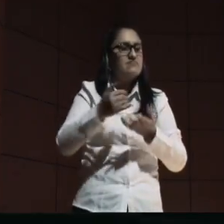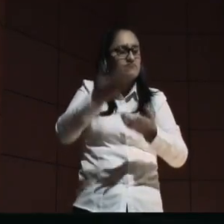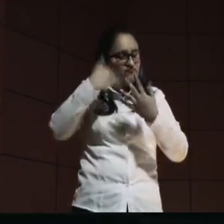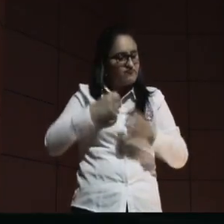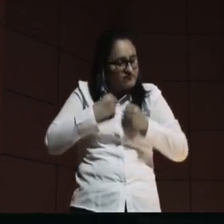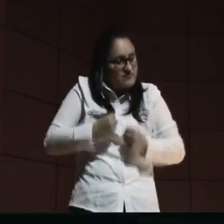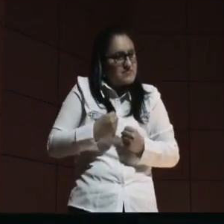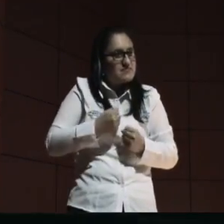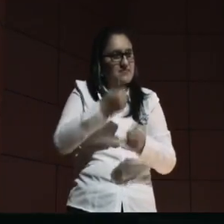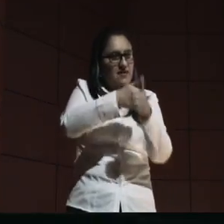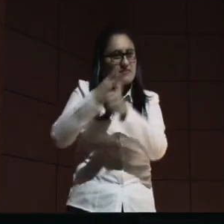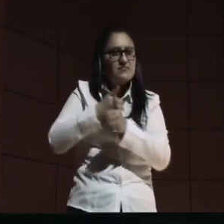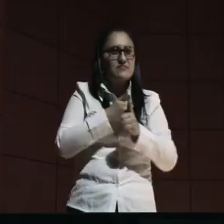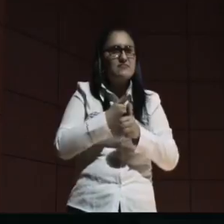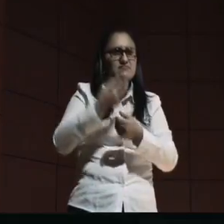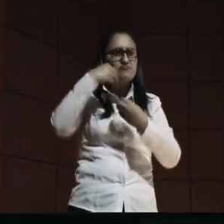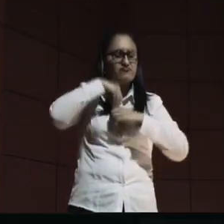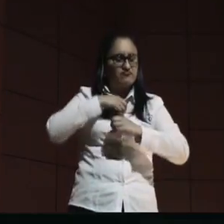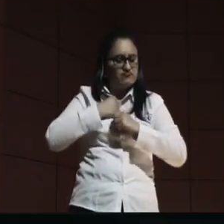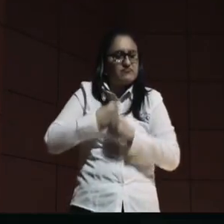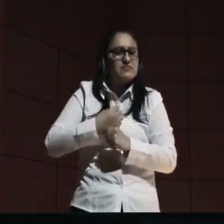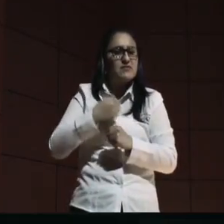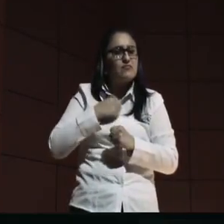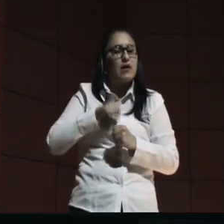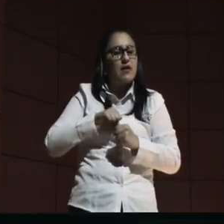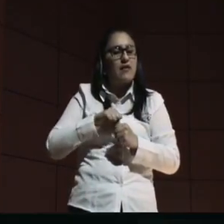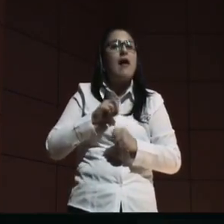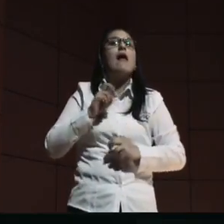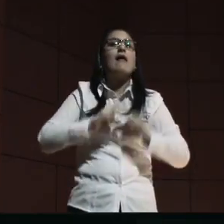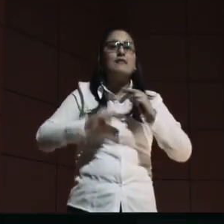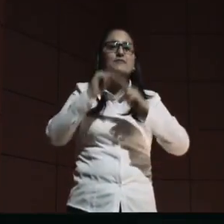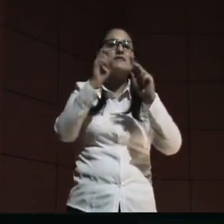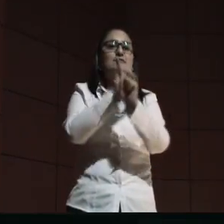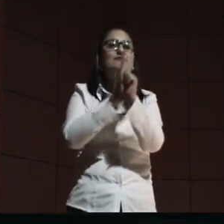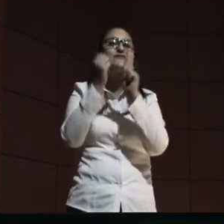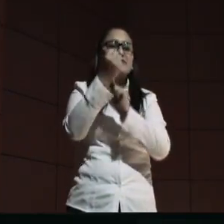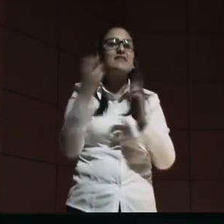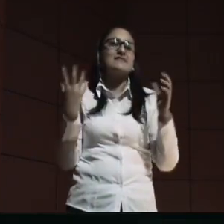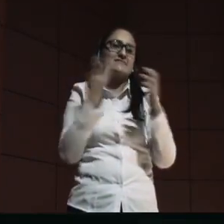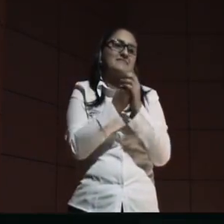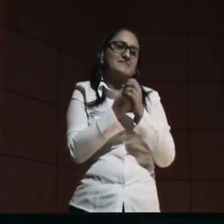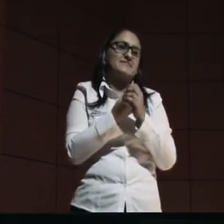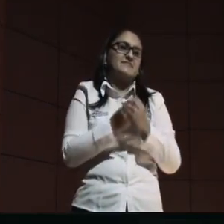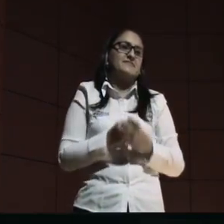Empoderemos. Ya podremos construimos sociedades incluyentes.